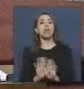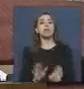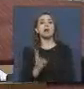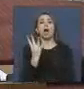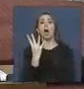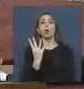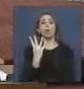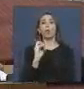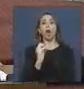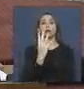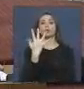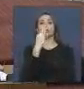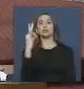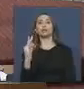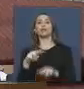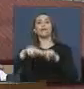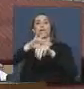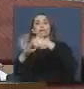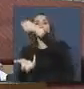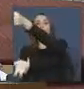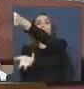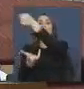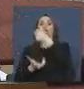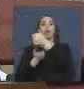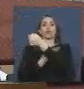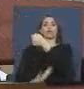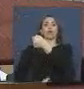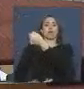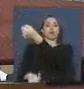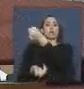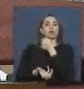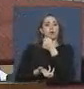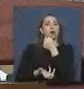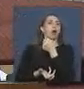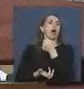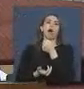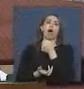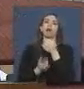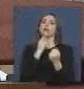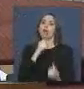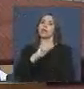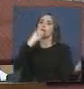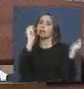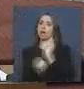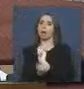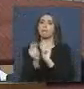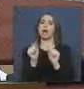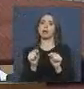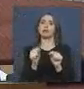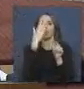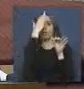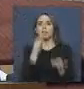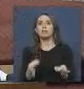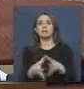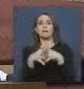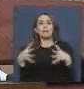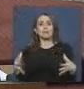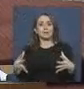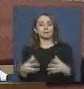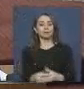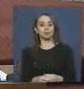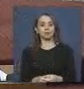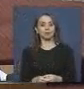de los recursos públicos que les son asignados realidad que ya es hora de cambiar. Por ello que digo que,